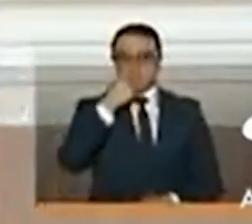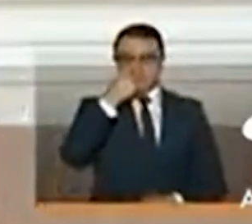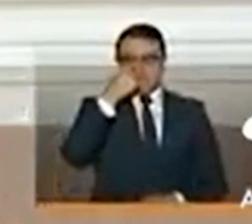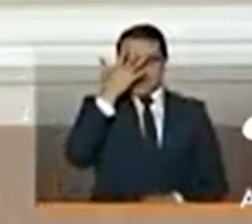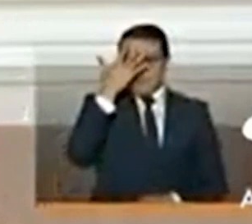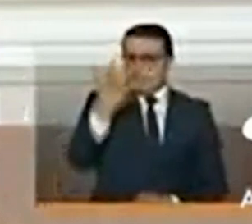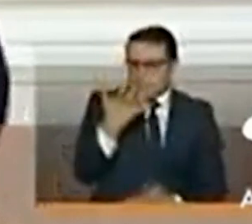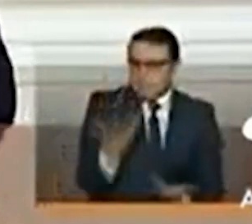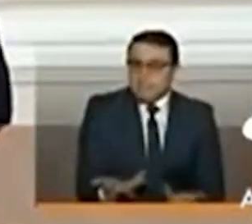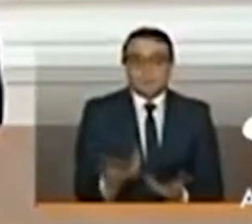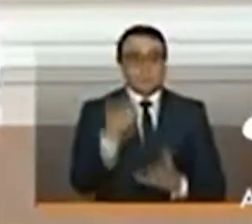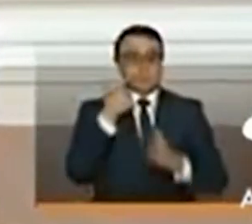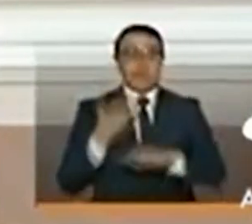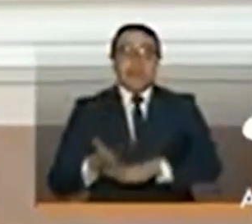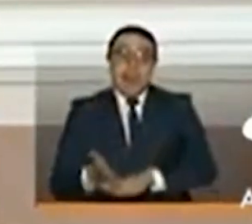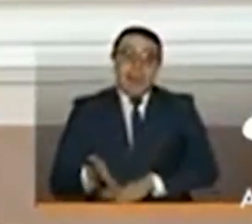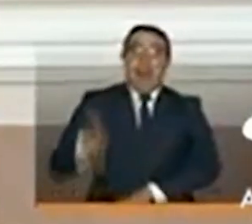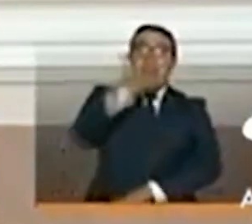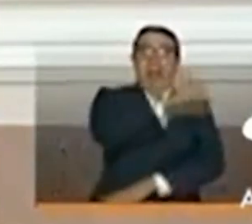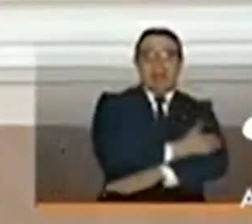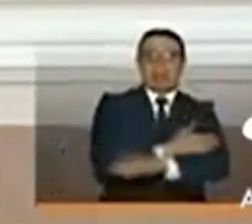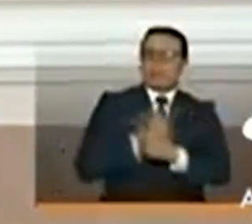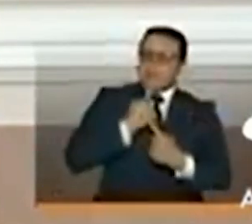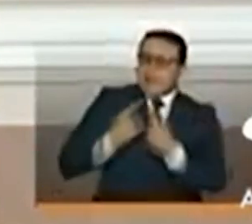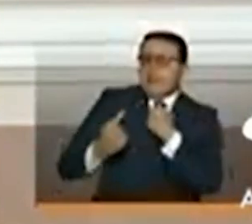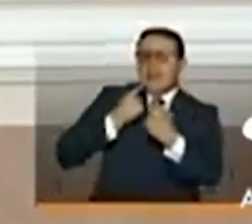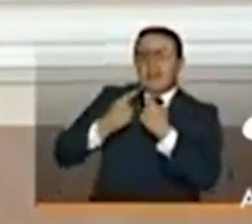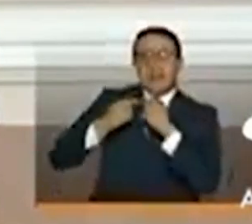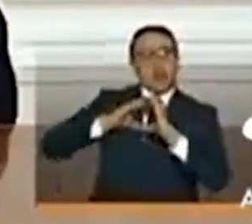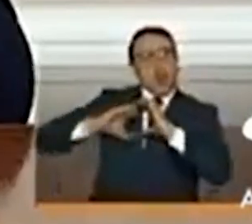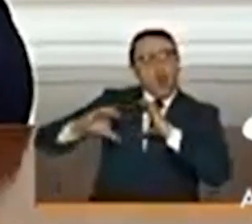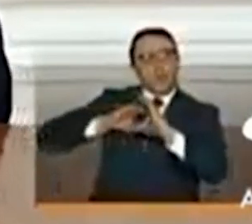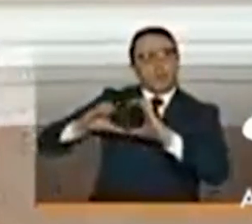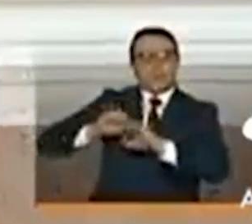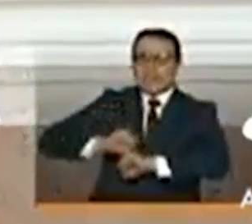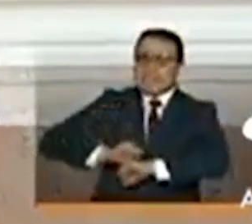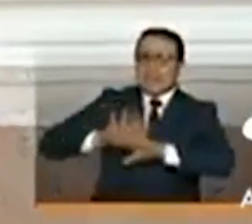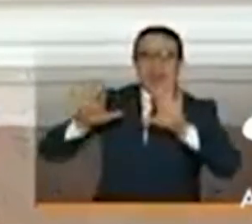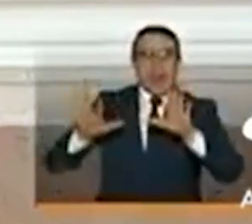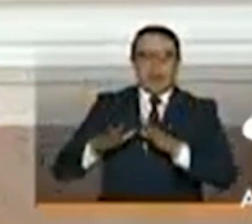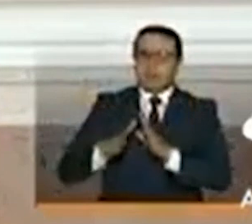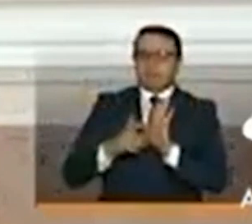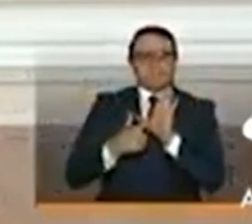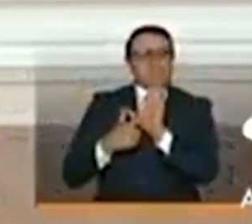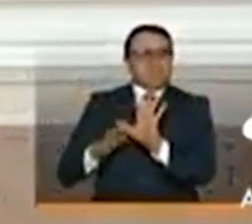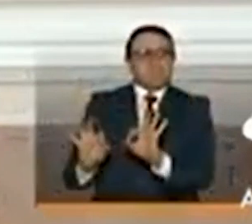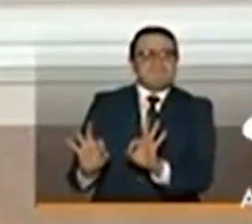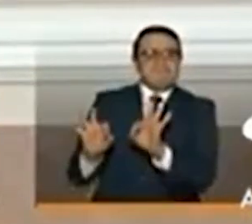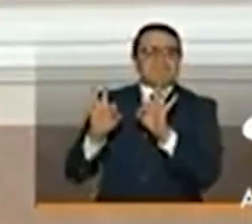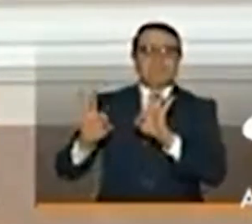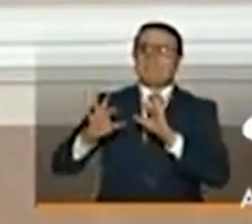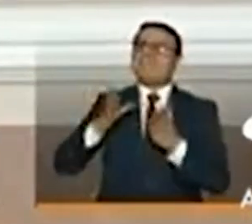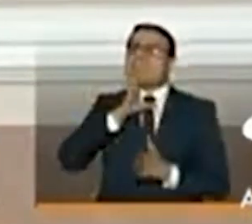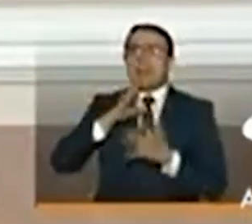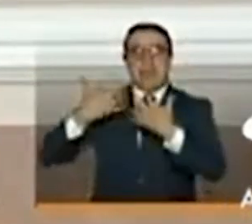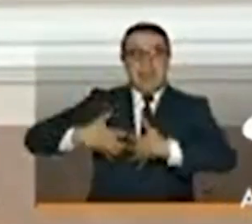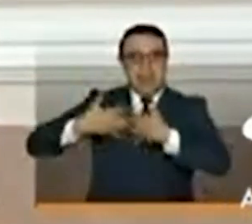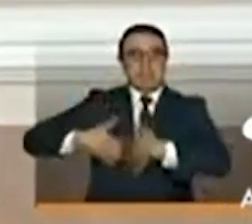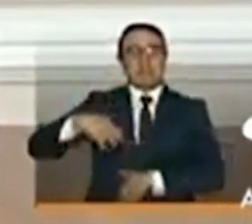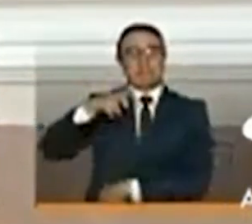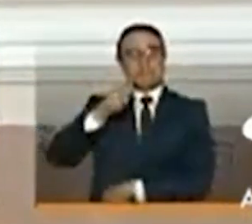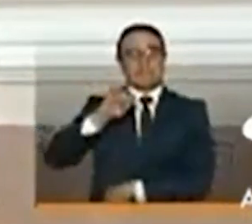gracias a un diálogo muy temprano que se ha establecido, una comunicación muy amplia, transparente, que se ha establecido con la empresa